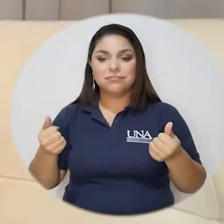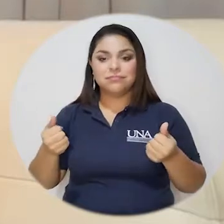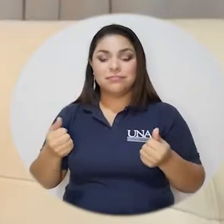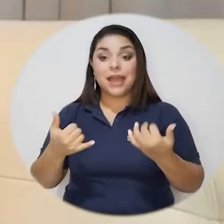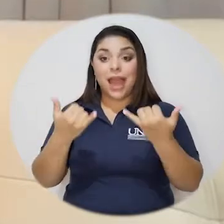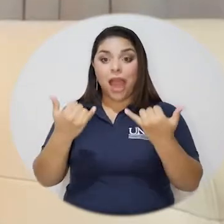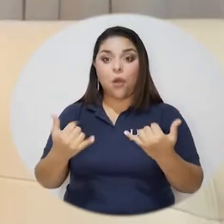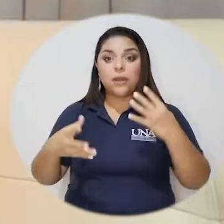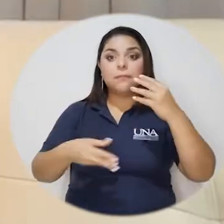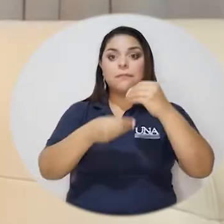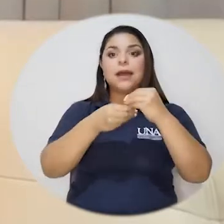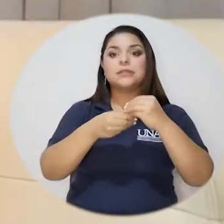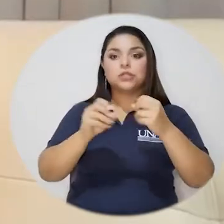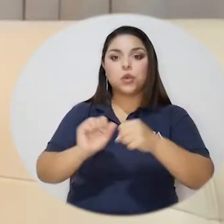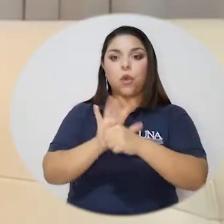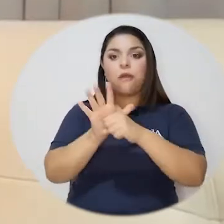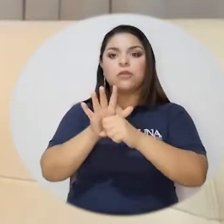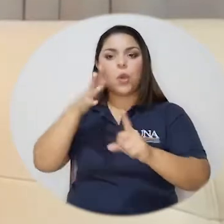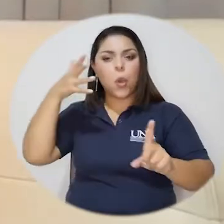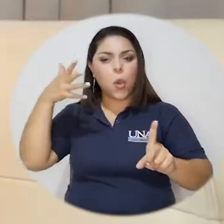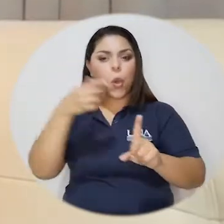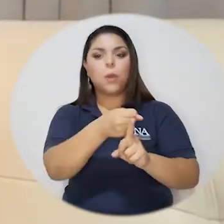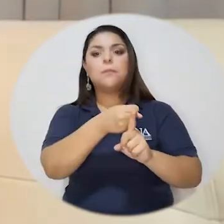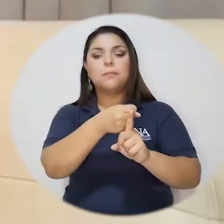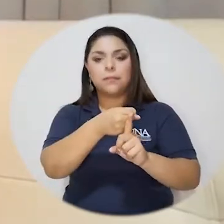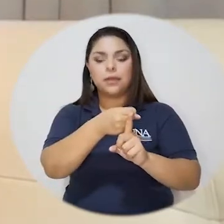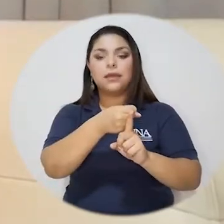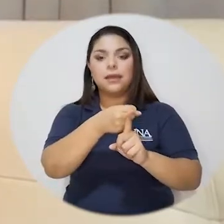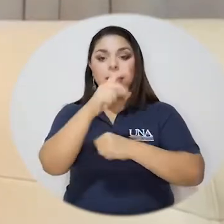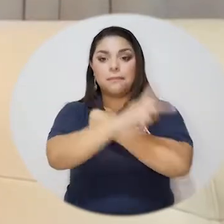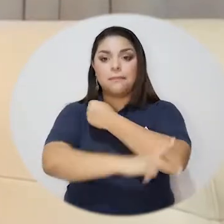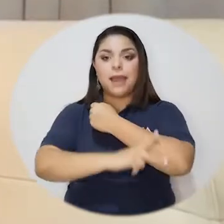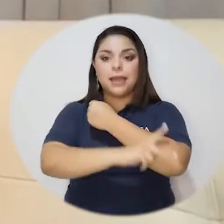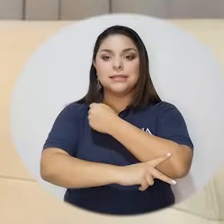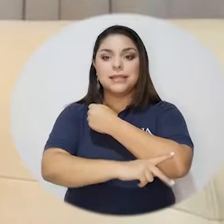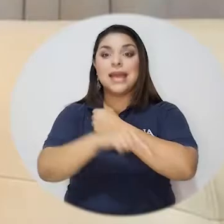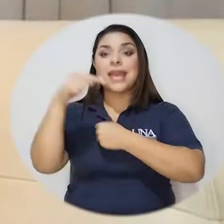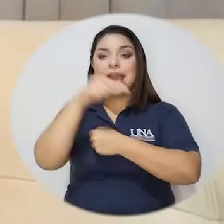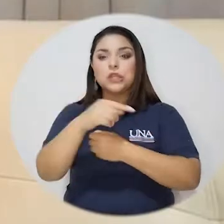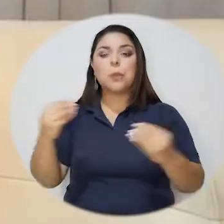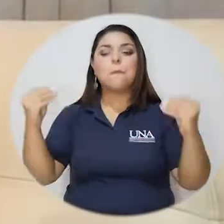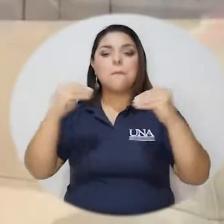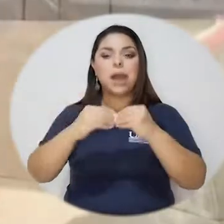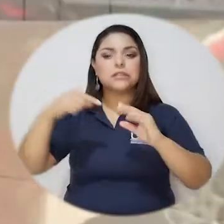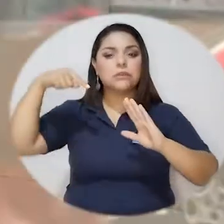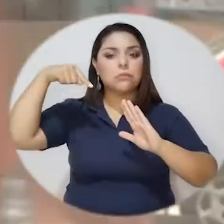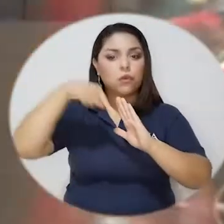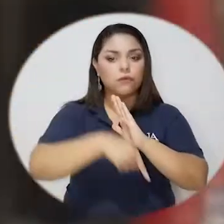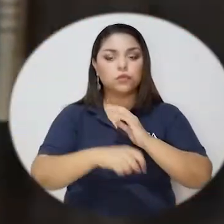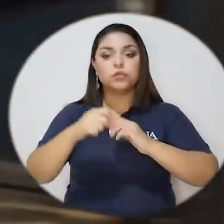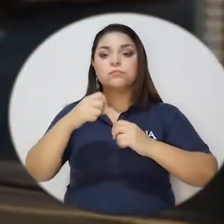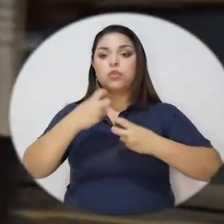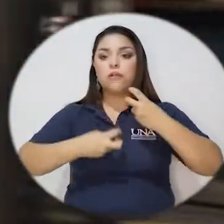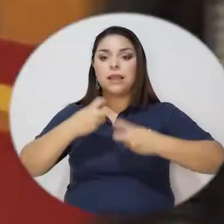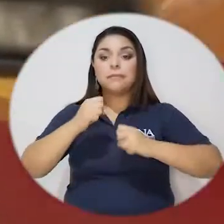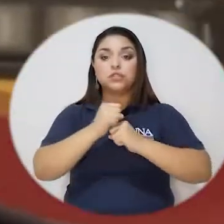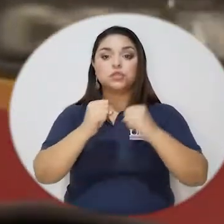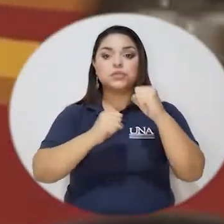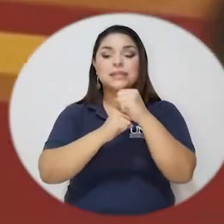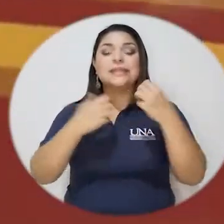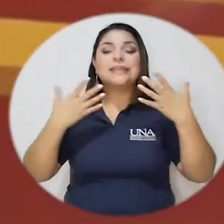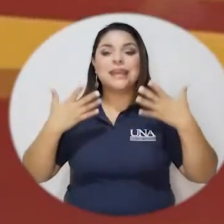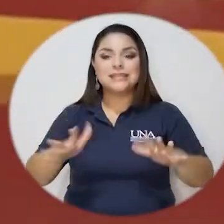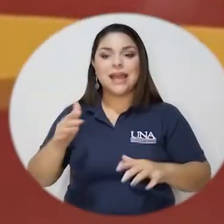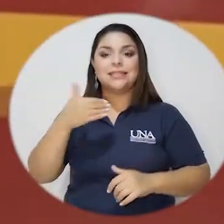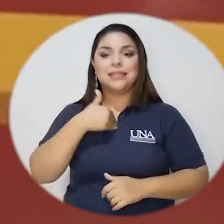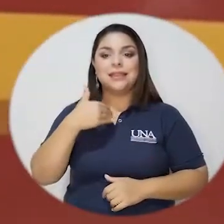resuelto. En este contexto, golpea al país la pandemia COVID-19, que viene a profundizar los problemas estructurales que